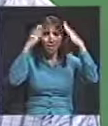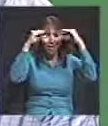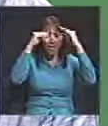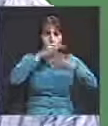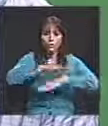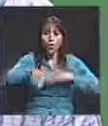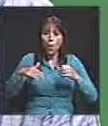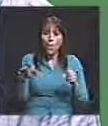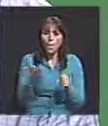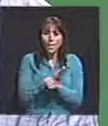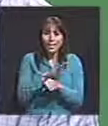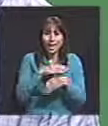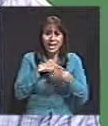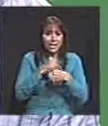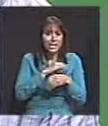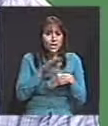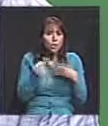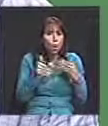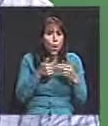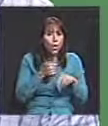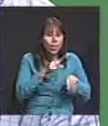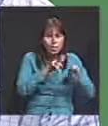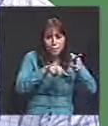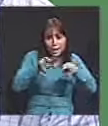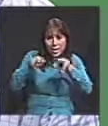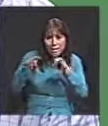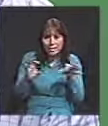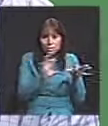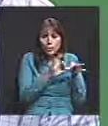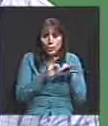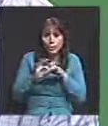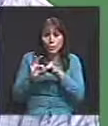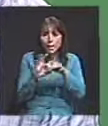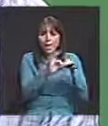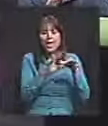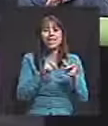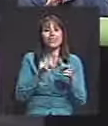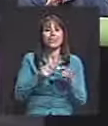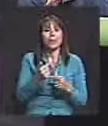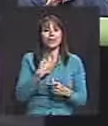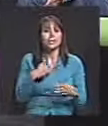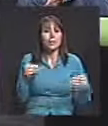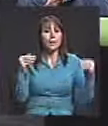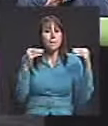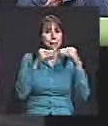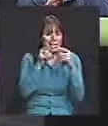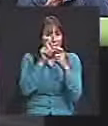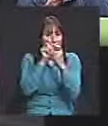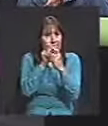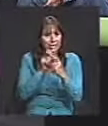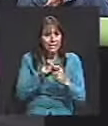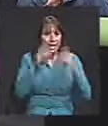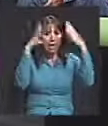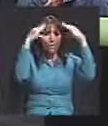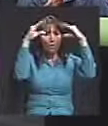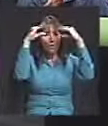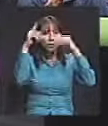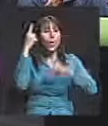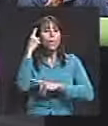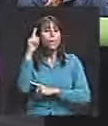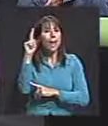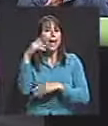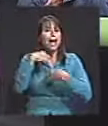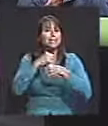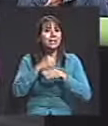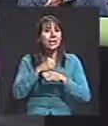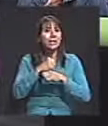todas las correlaciones de variables que es necesario hacer, vamos a poder entonces tener información mucho más completa, ¿verdad? Para poder determinar una